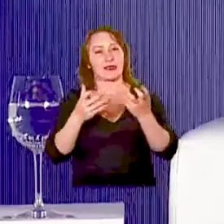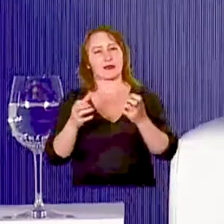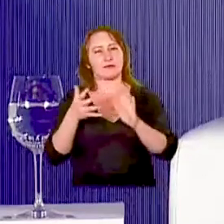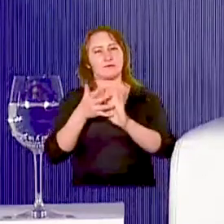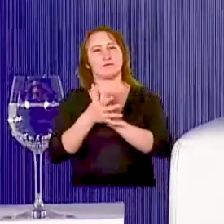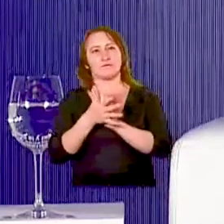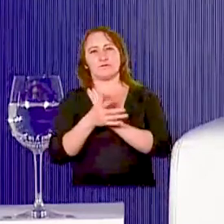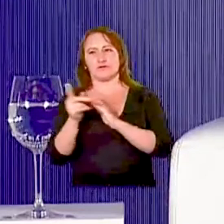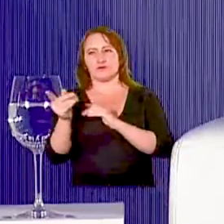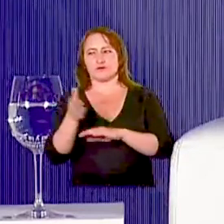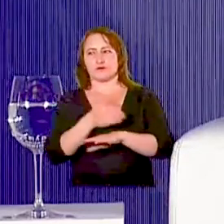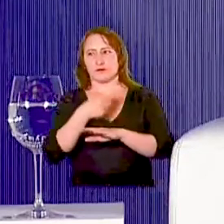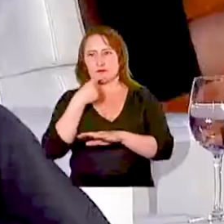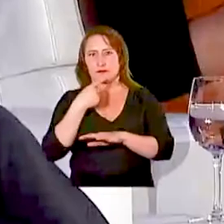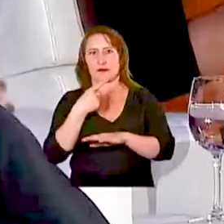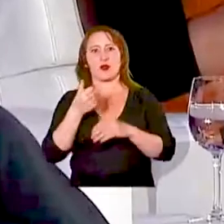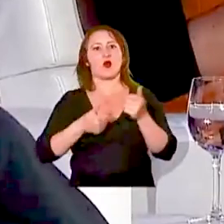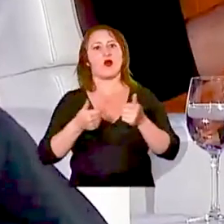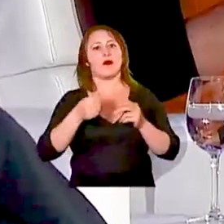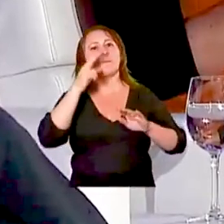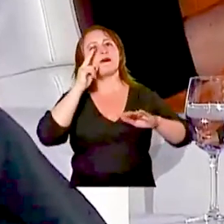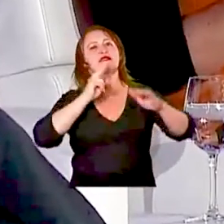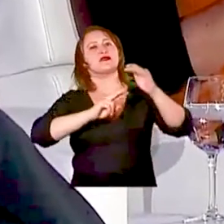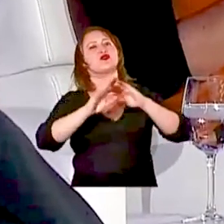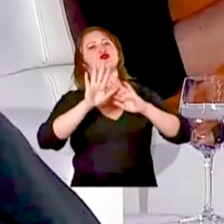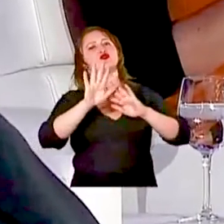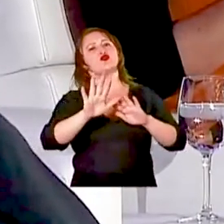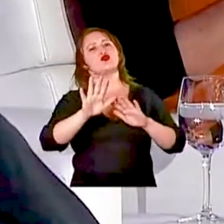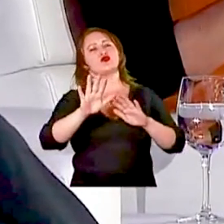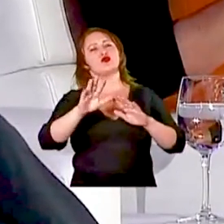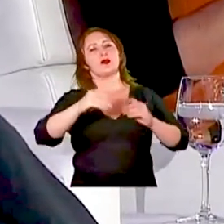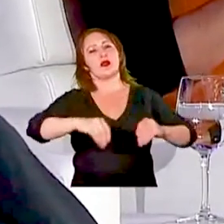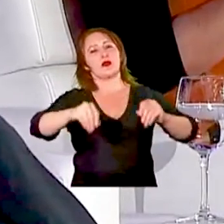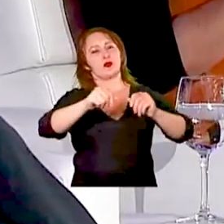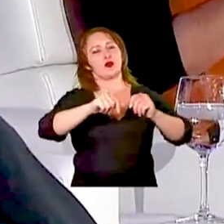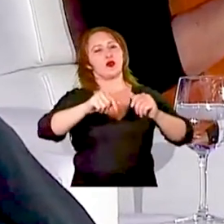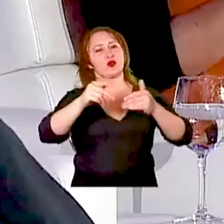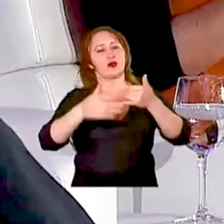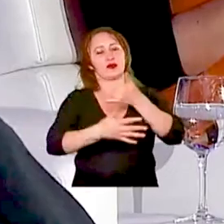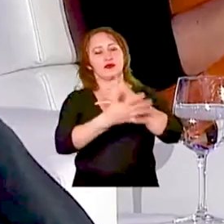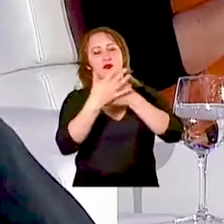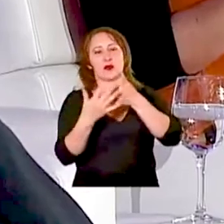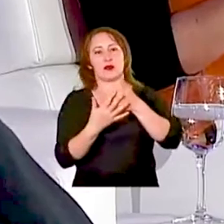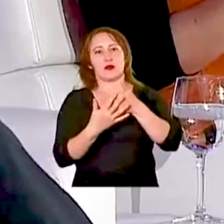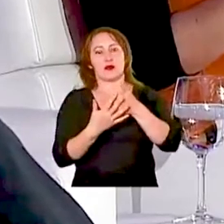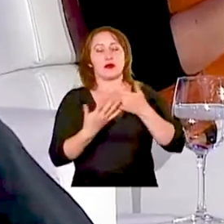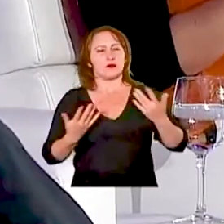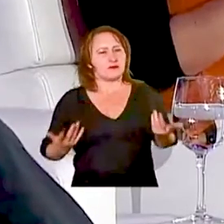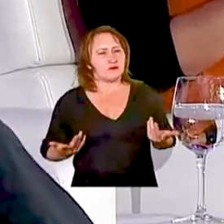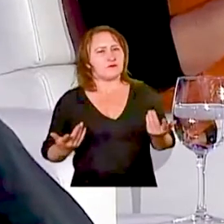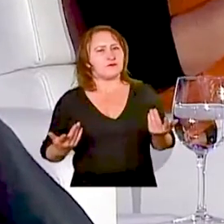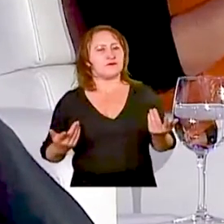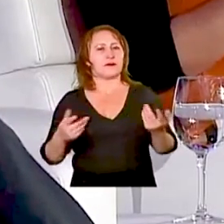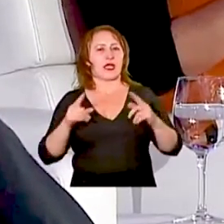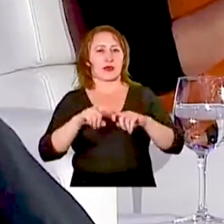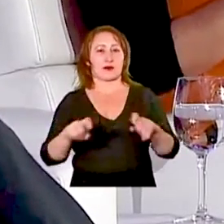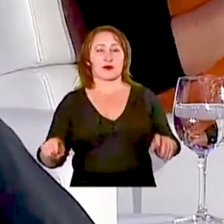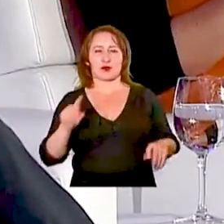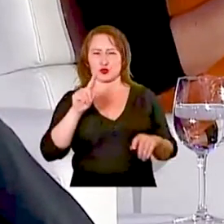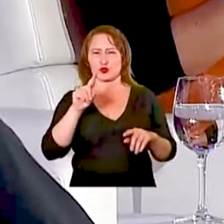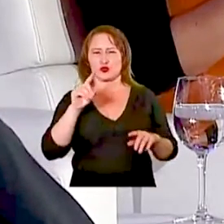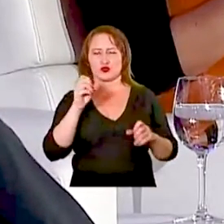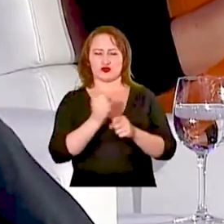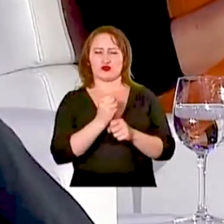usted mencionaba, esa visión desde el territorio hacia lo nacional. Y uno de los elementos en los que hemos podido